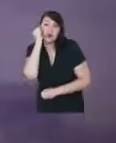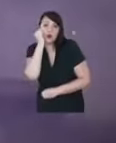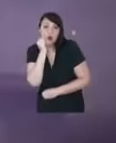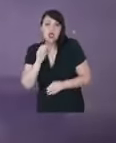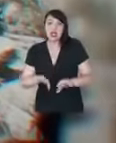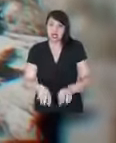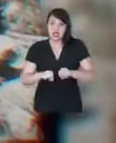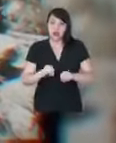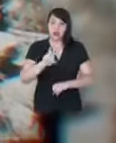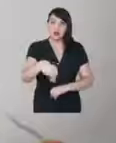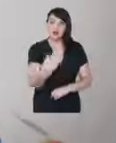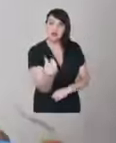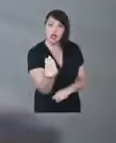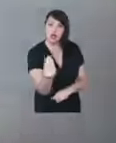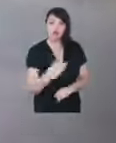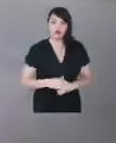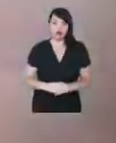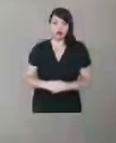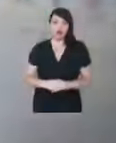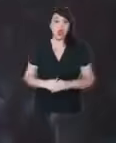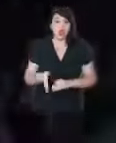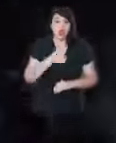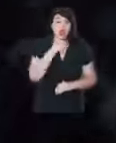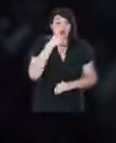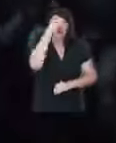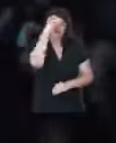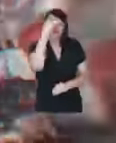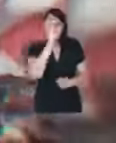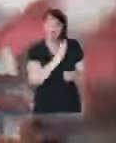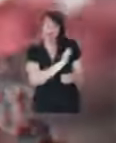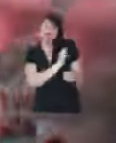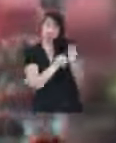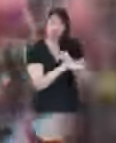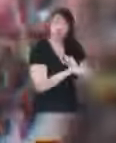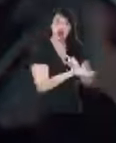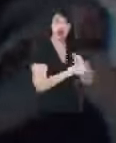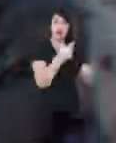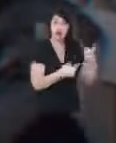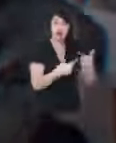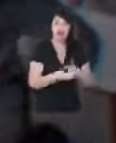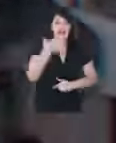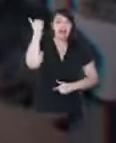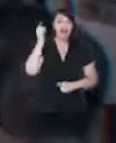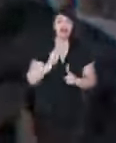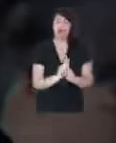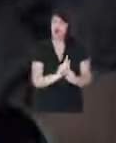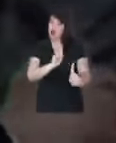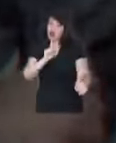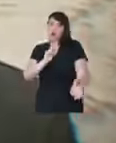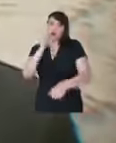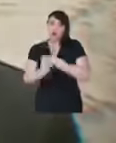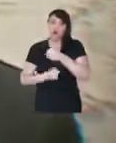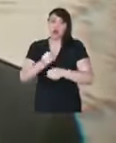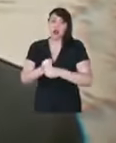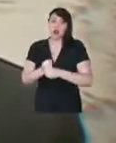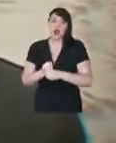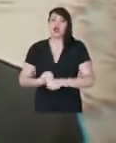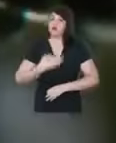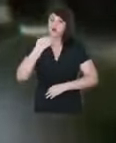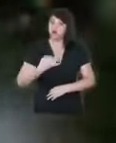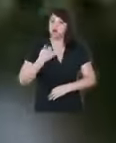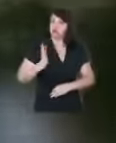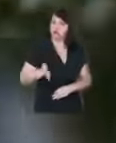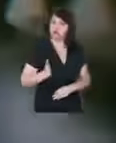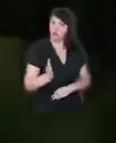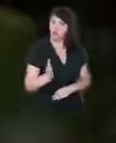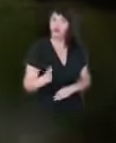nuestros seres queridos, pero resistimos sin miedo. Desconfiamos de la transición pactada y nos aislaron por décadas. Pero